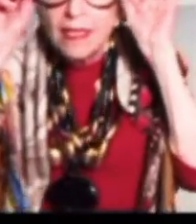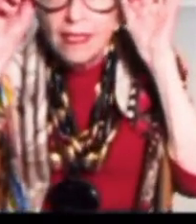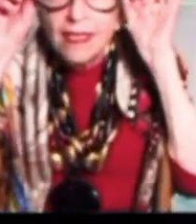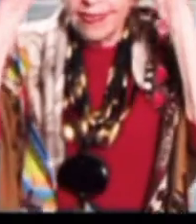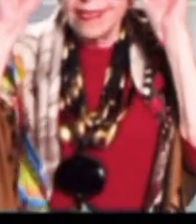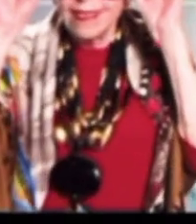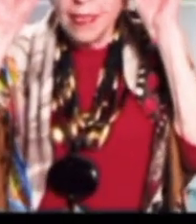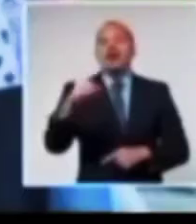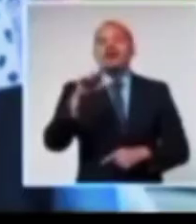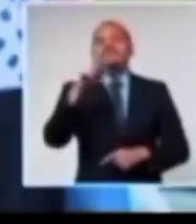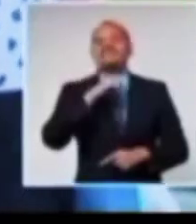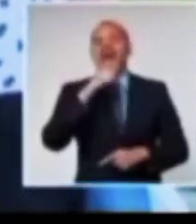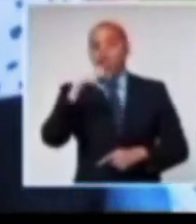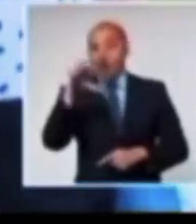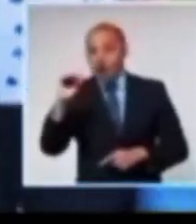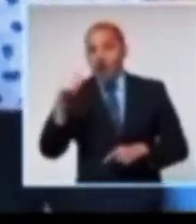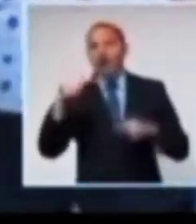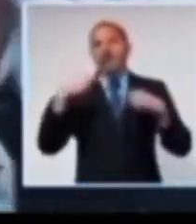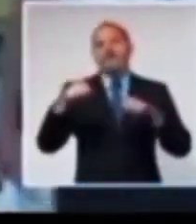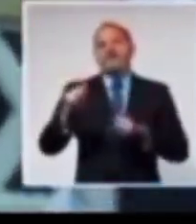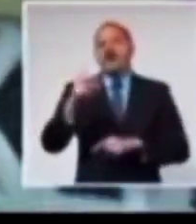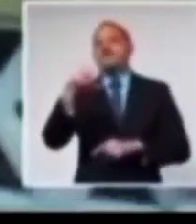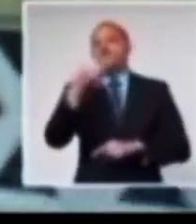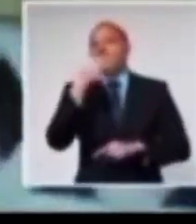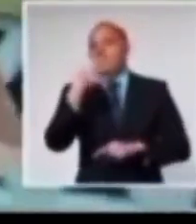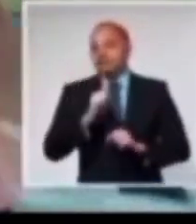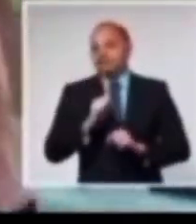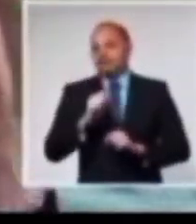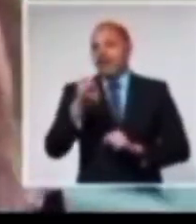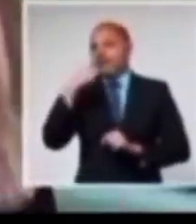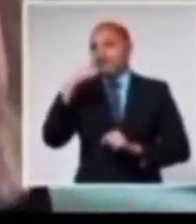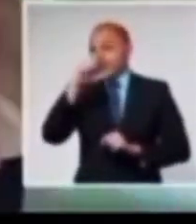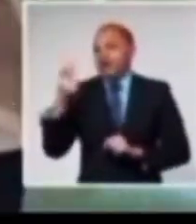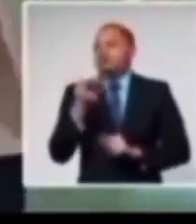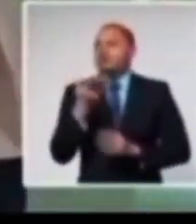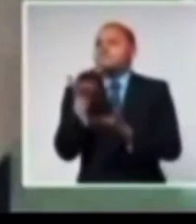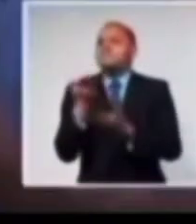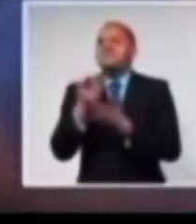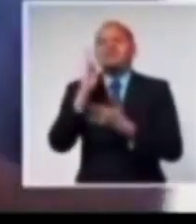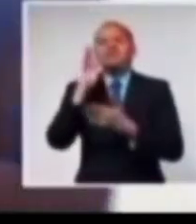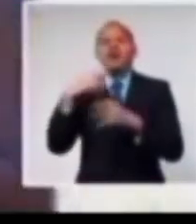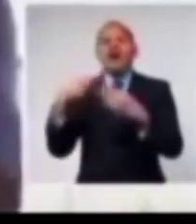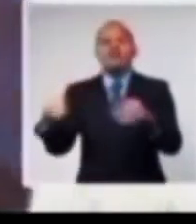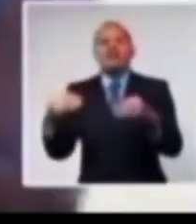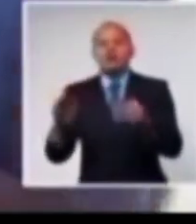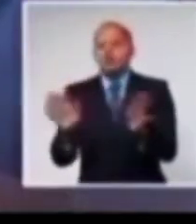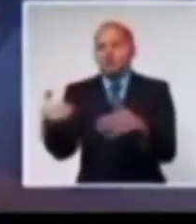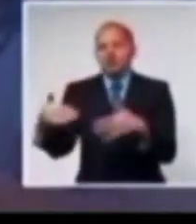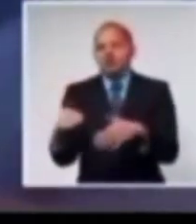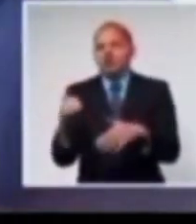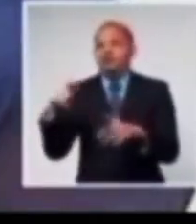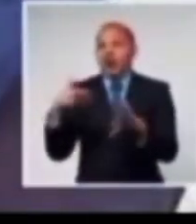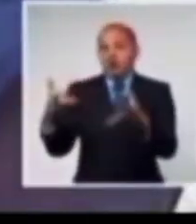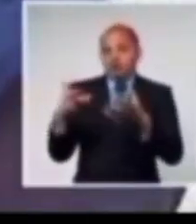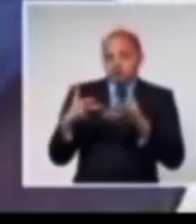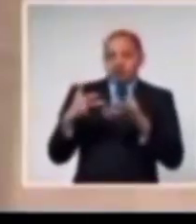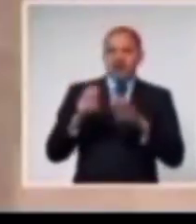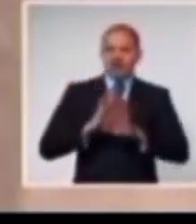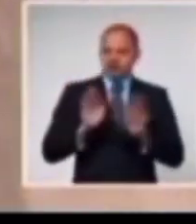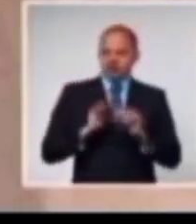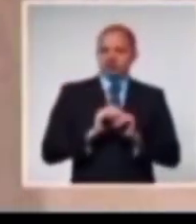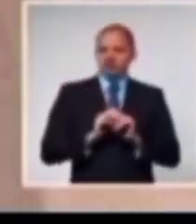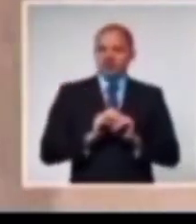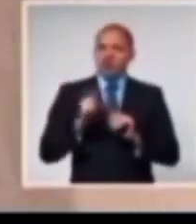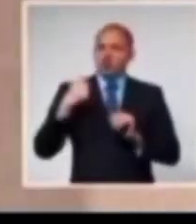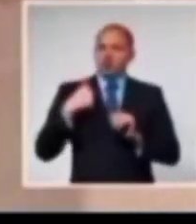habanero de Cerro, donde consiguió dos cajas de cartón y atrapa la atención de todos. Me decían que no podía